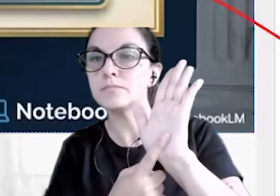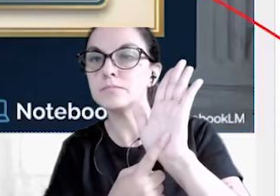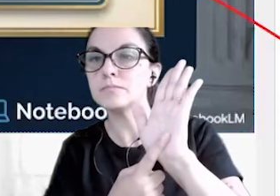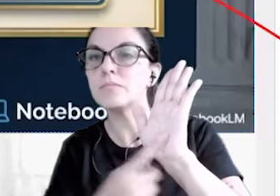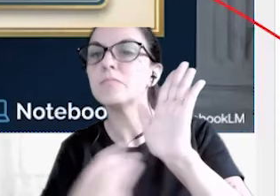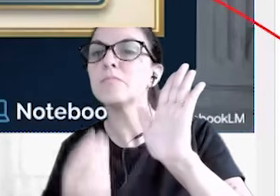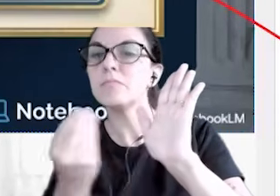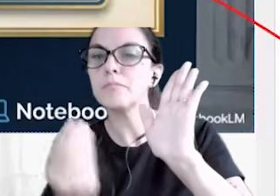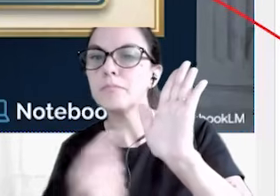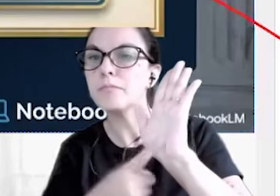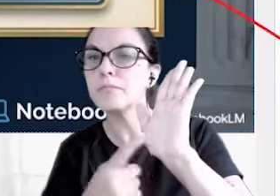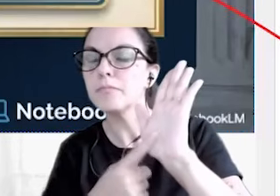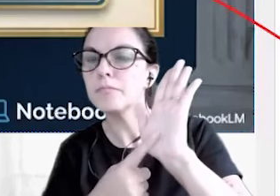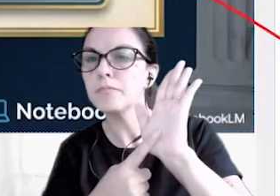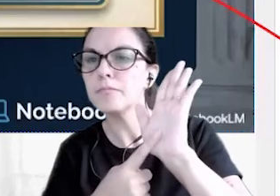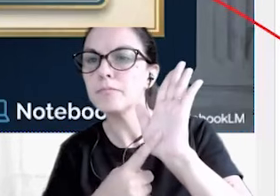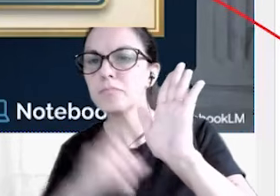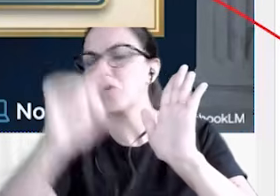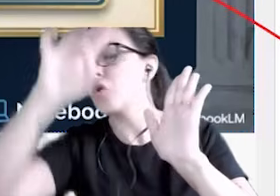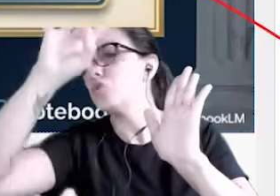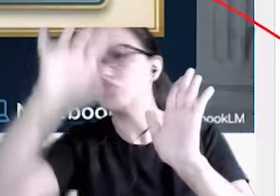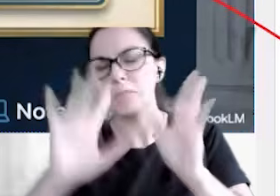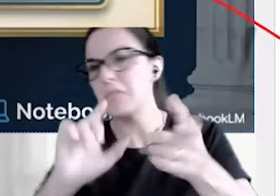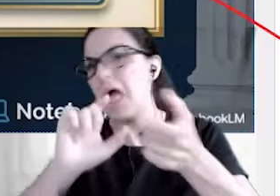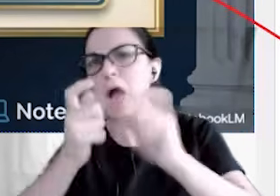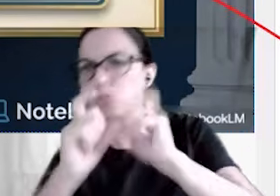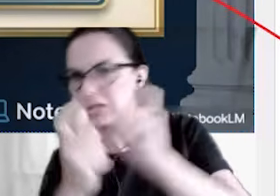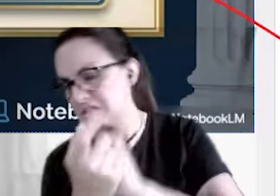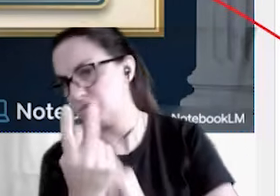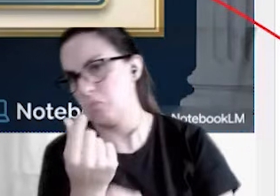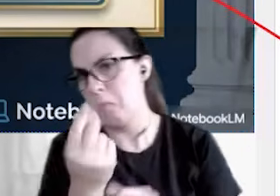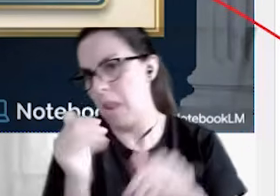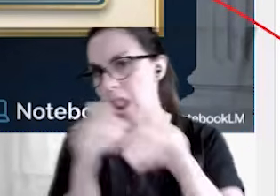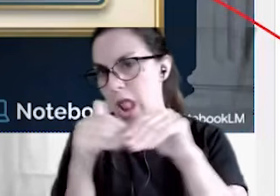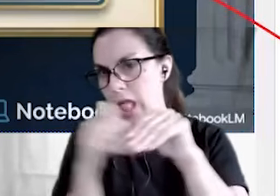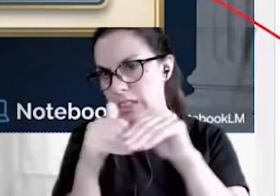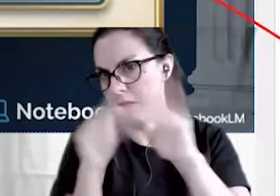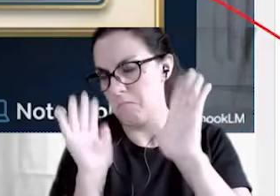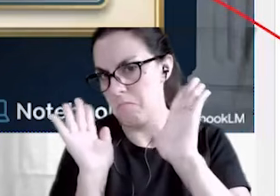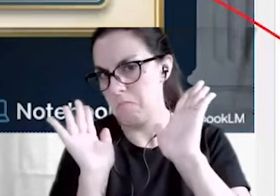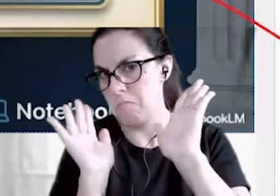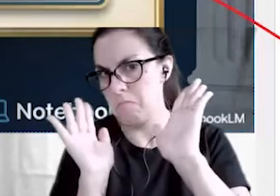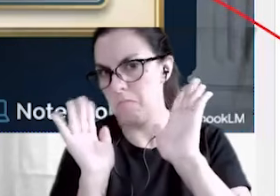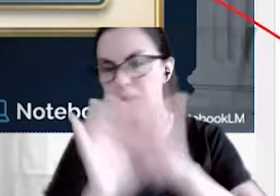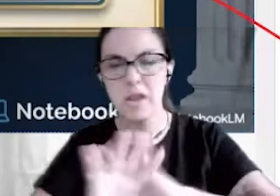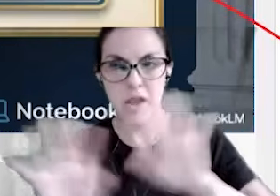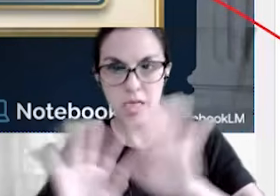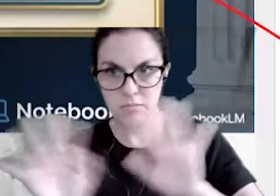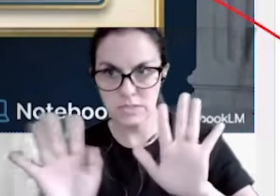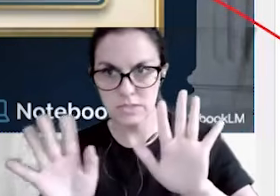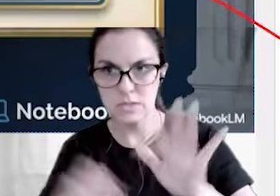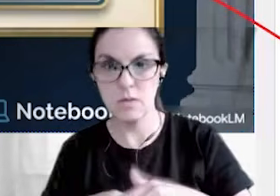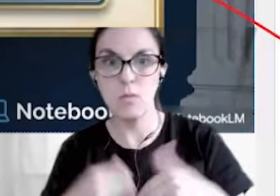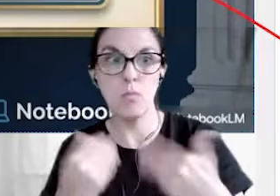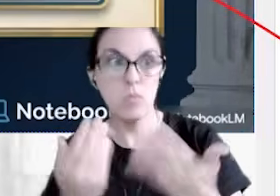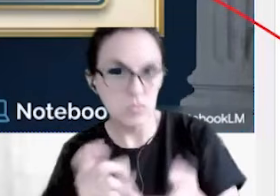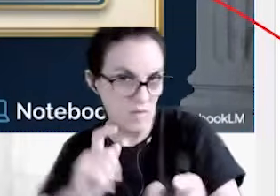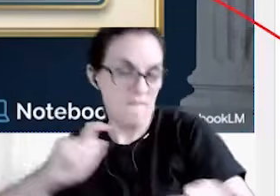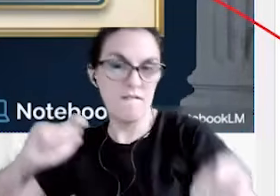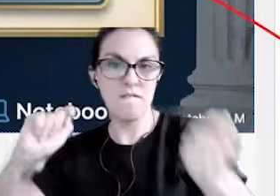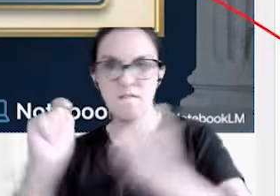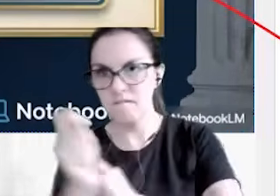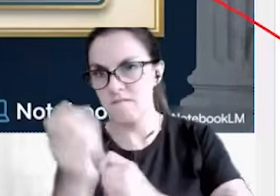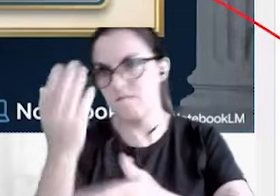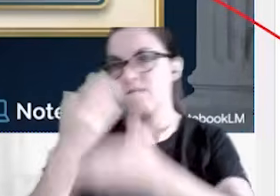de una mera actualización de fondos en los montos y por lo tanto revertió el